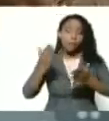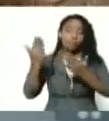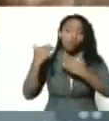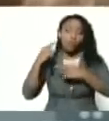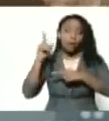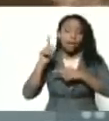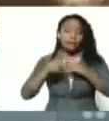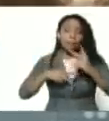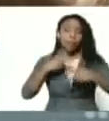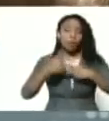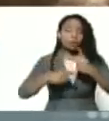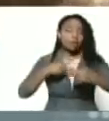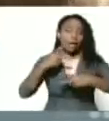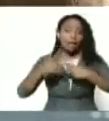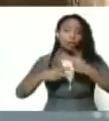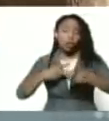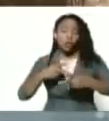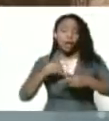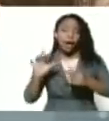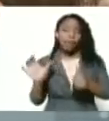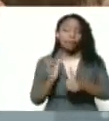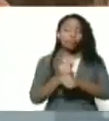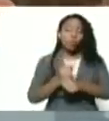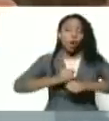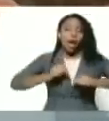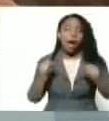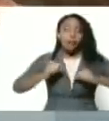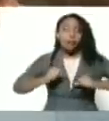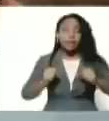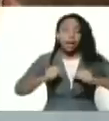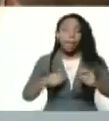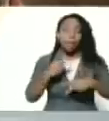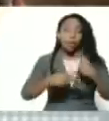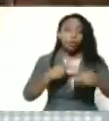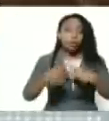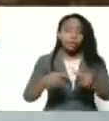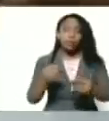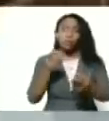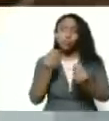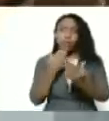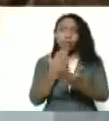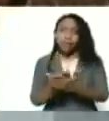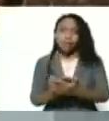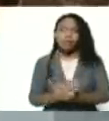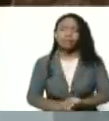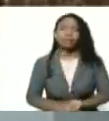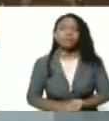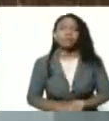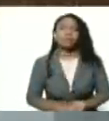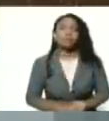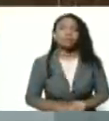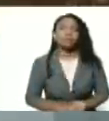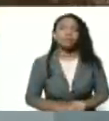para ese proceso de conseguir las gallinas pues, y producir, y muchas gracias.